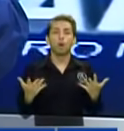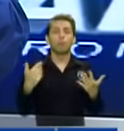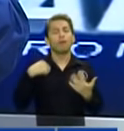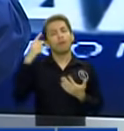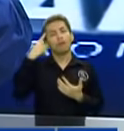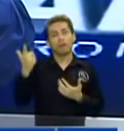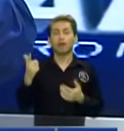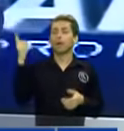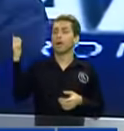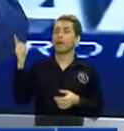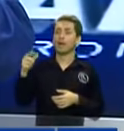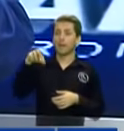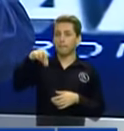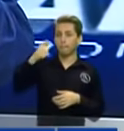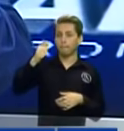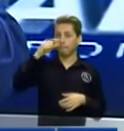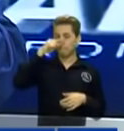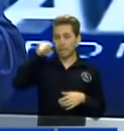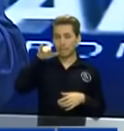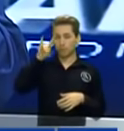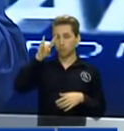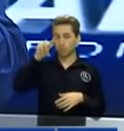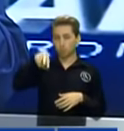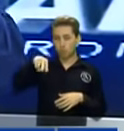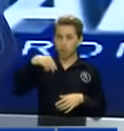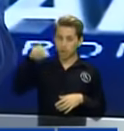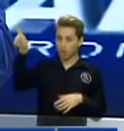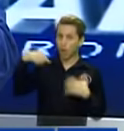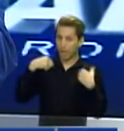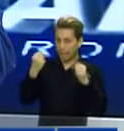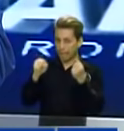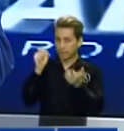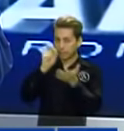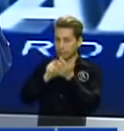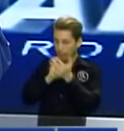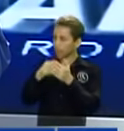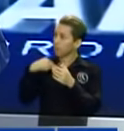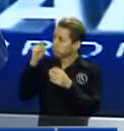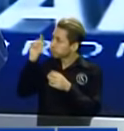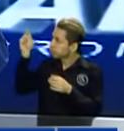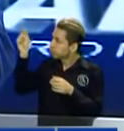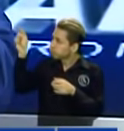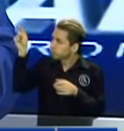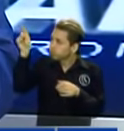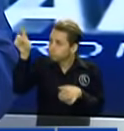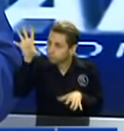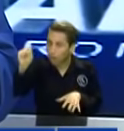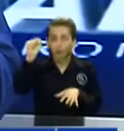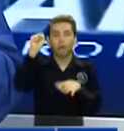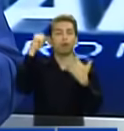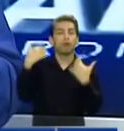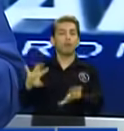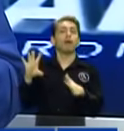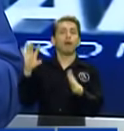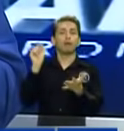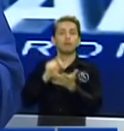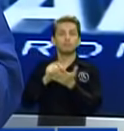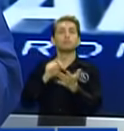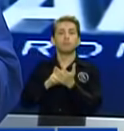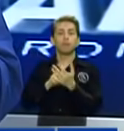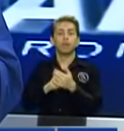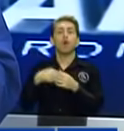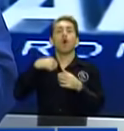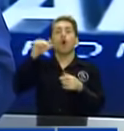3 manzanas a la redonda, le hicimos la prueba a todos. Y ahí determinamos dónde estaban los casos. Hoy Patzún, estamos a punto